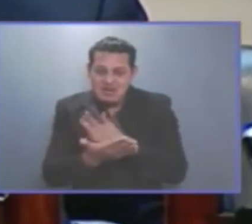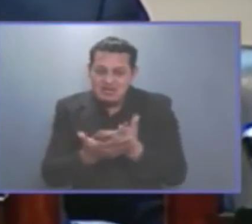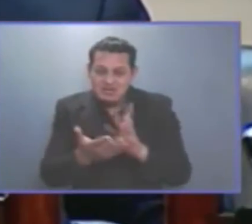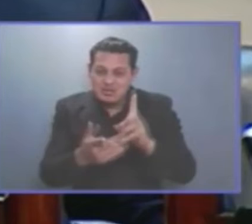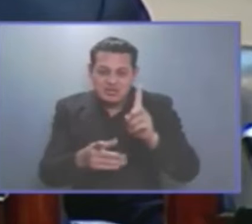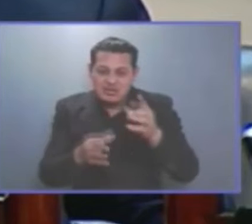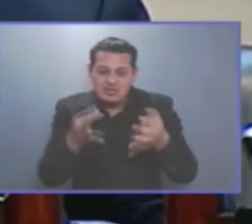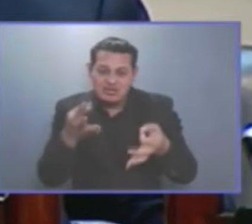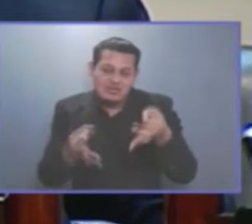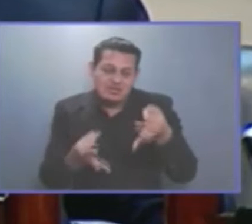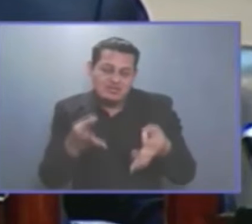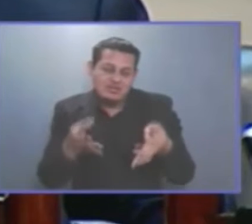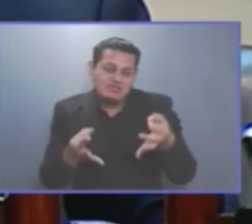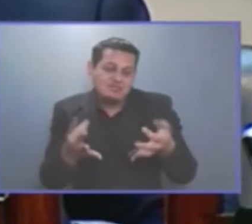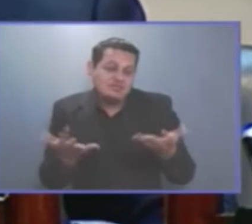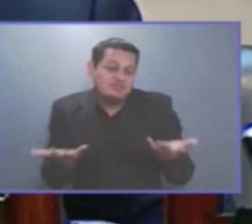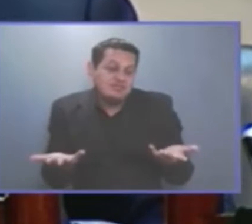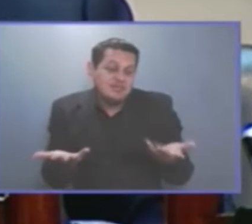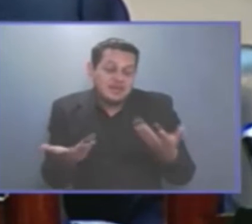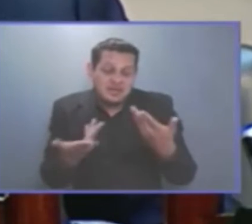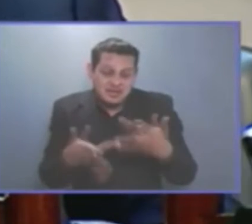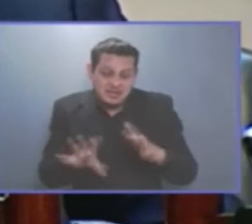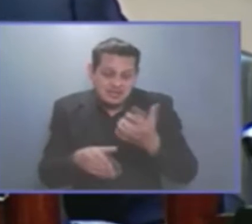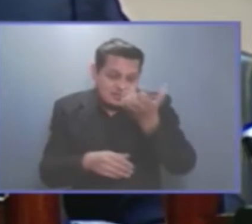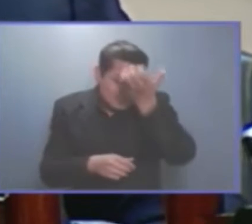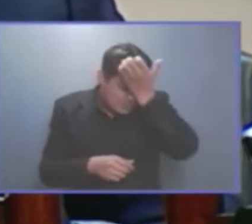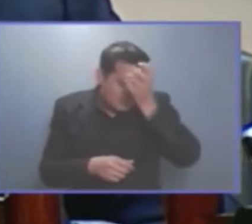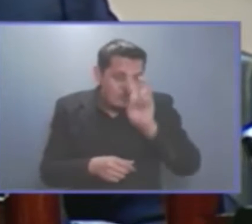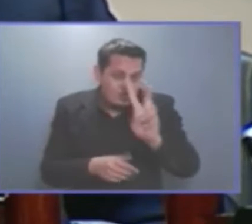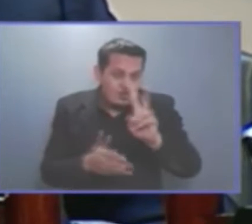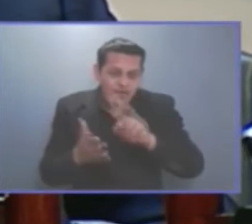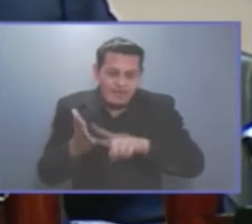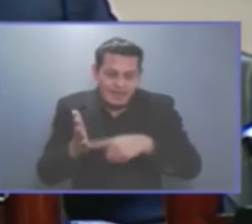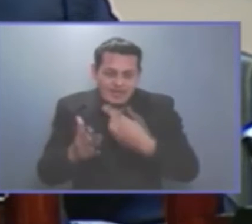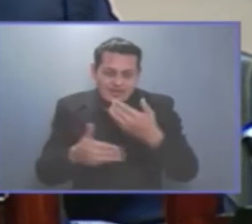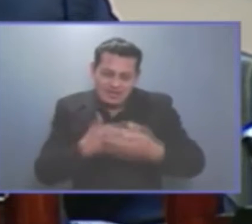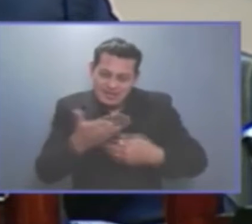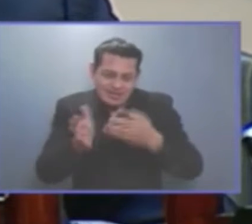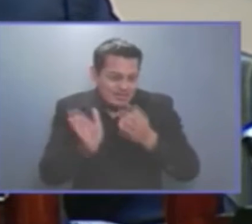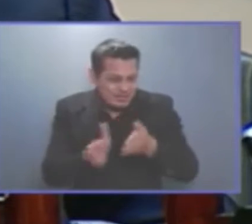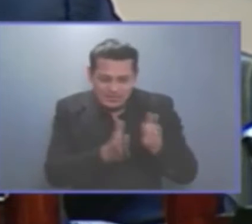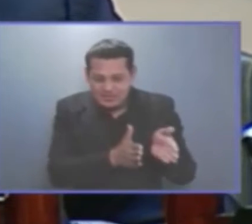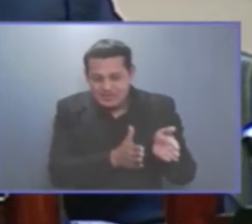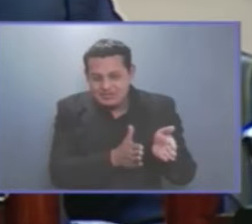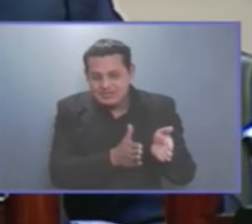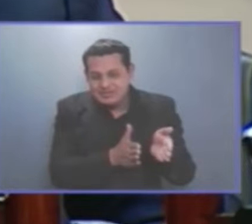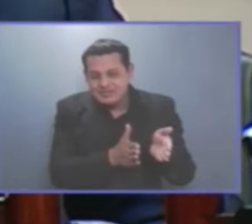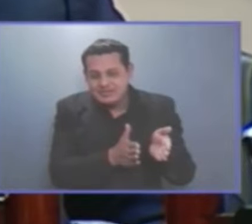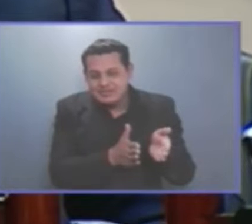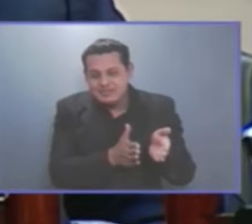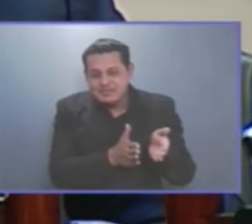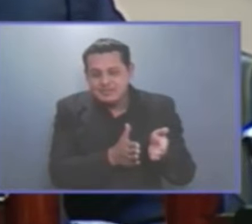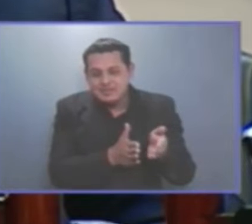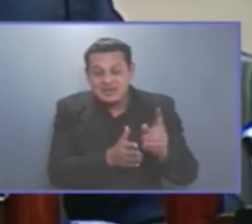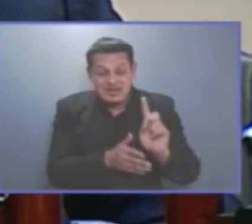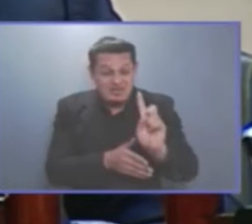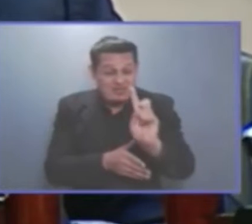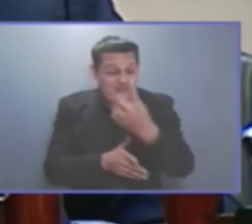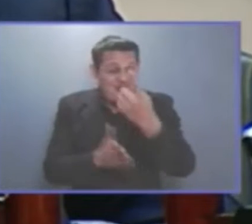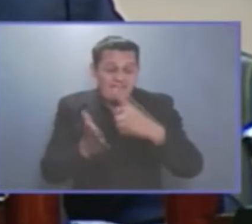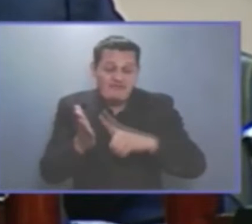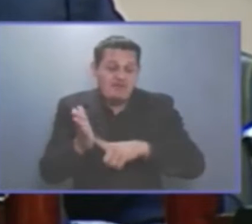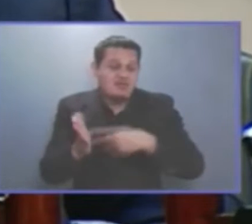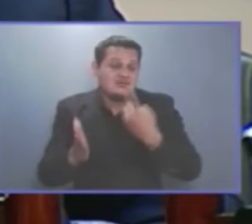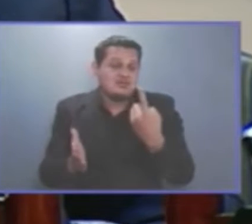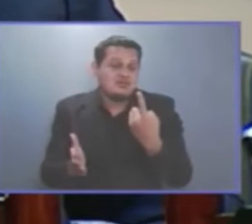ilegalidad ya se equivocaron dos veces en este proceso la primera